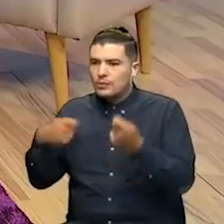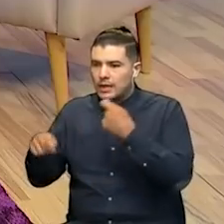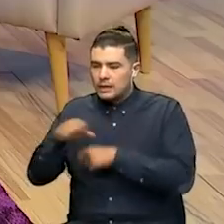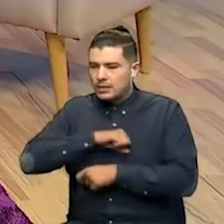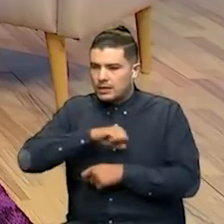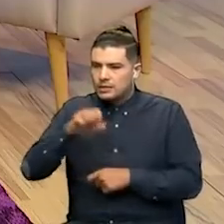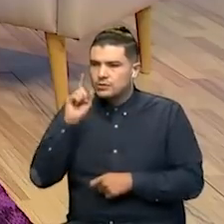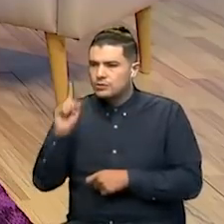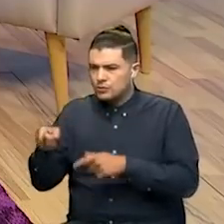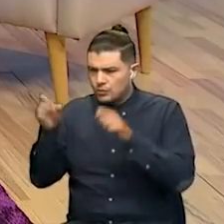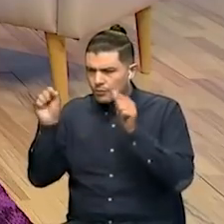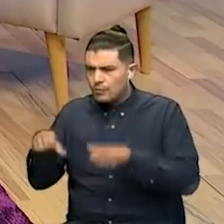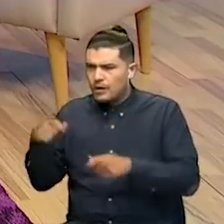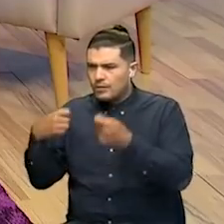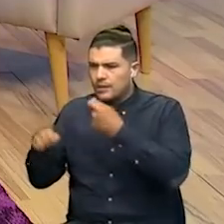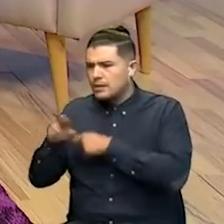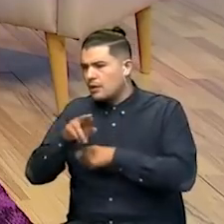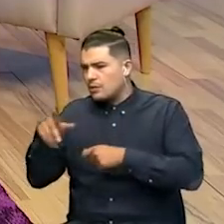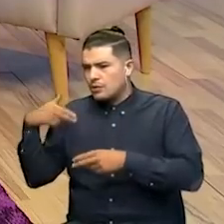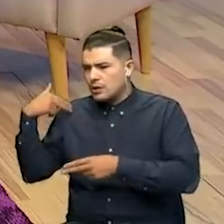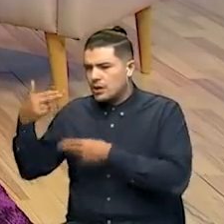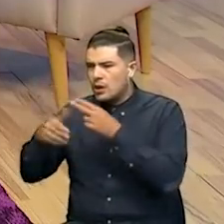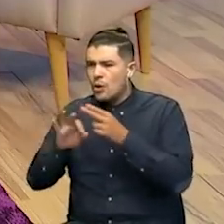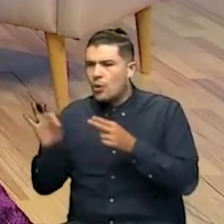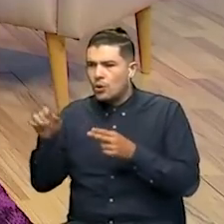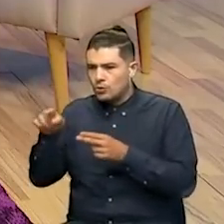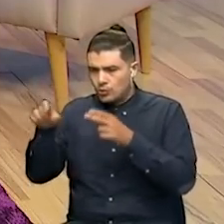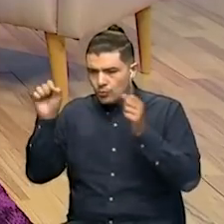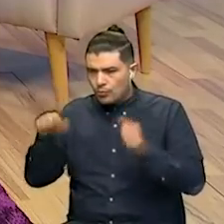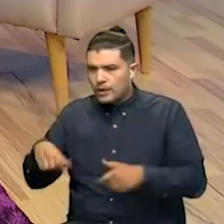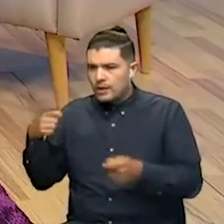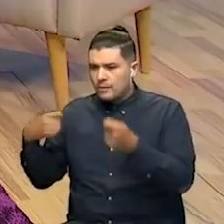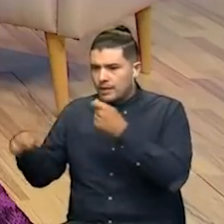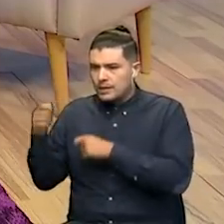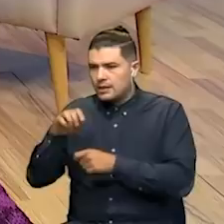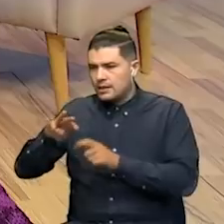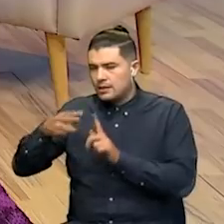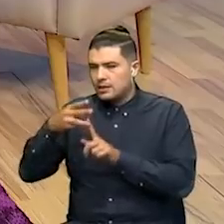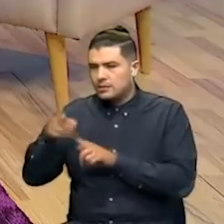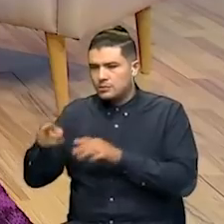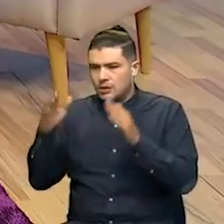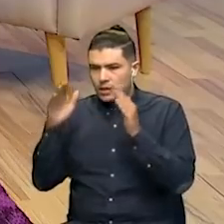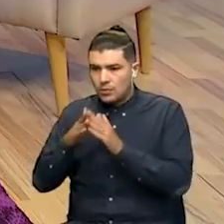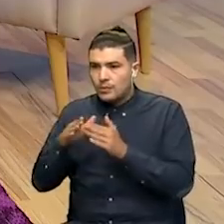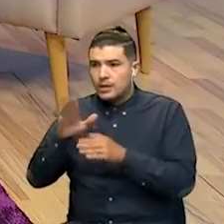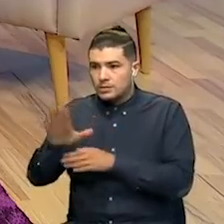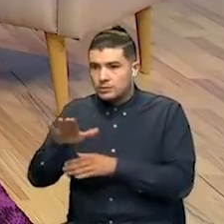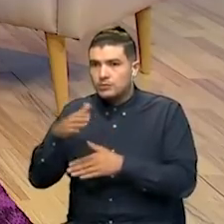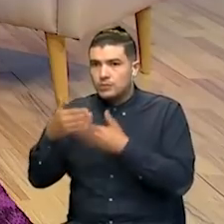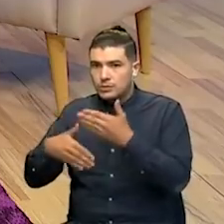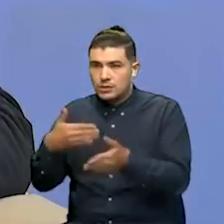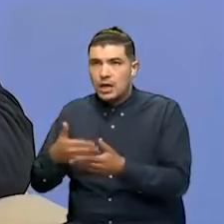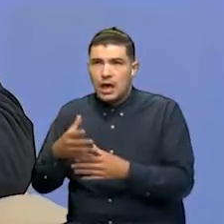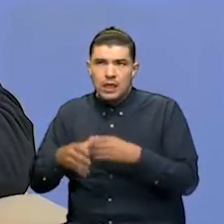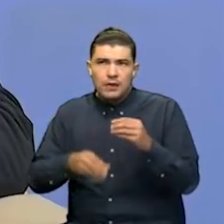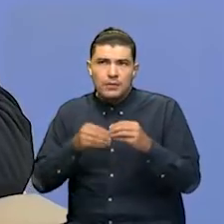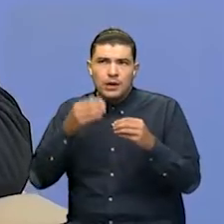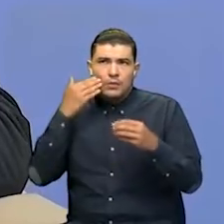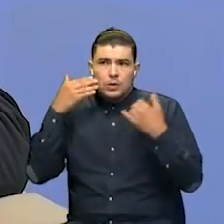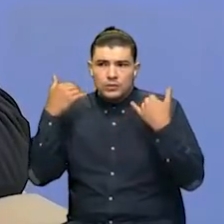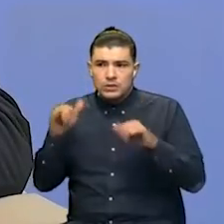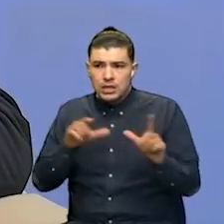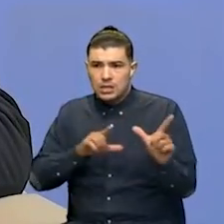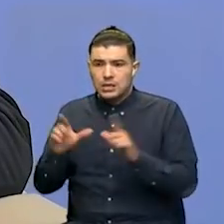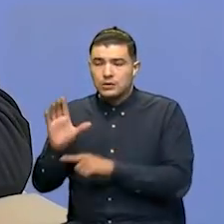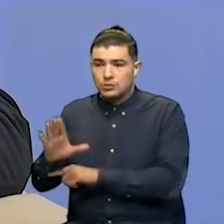se lo puede vender a alguno de los herederos o se lo puede vender a un tercero que le compre, digamos, esa porción. Y una vez, pues ya la